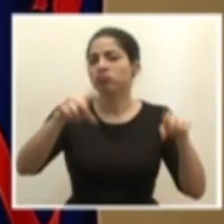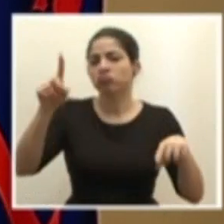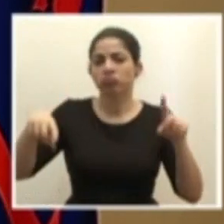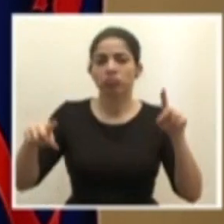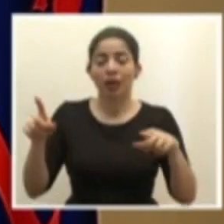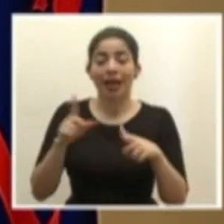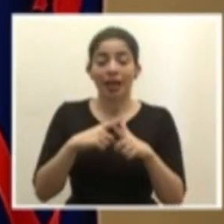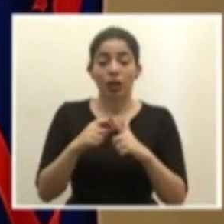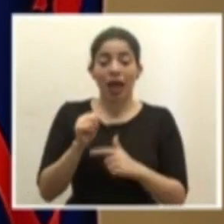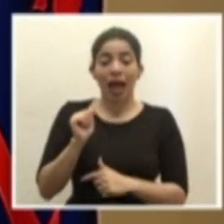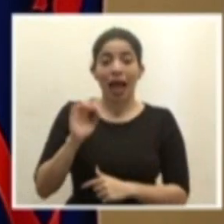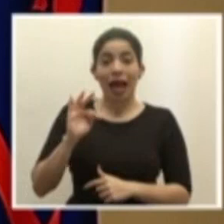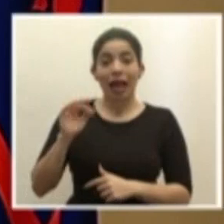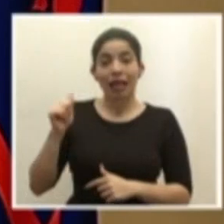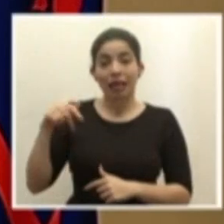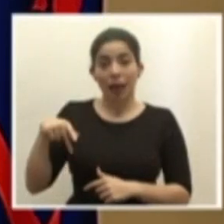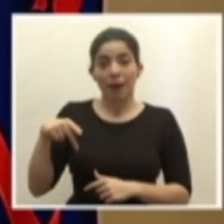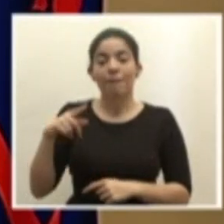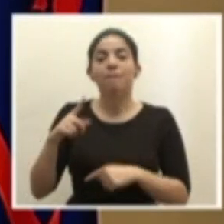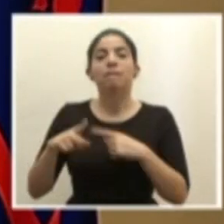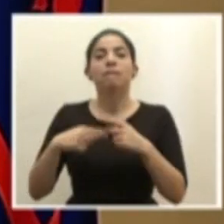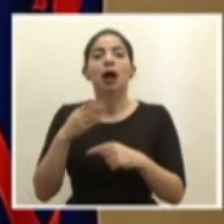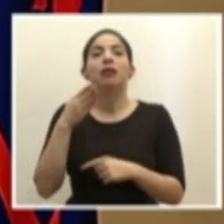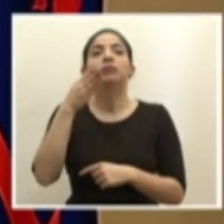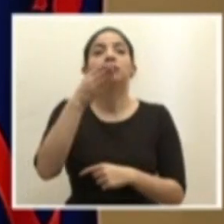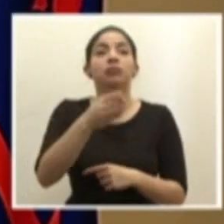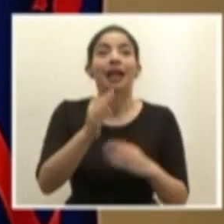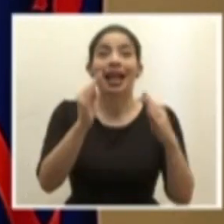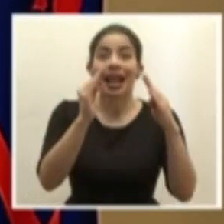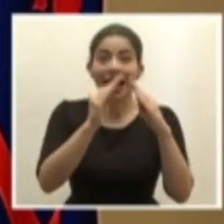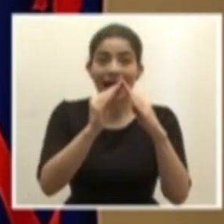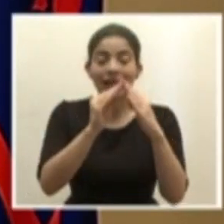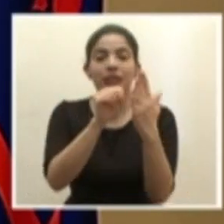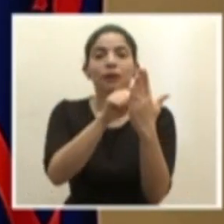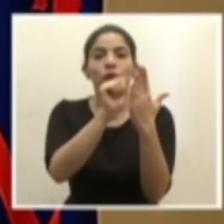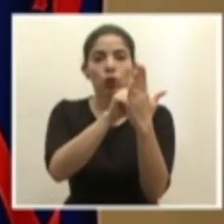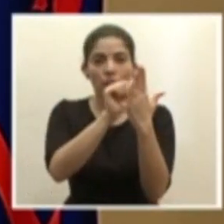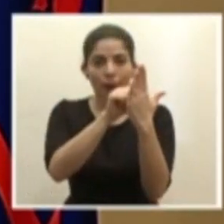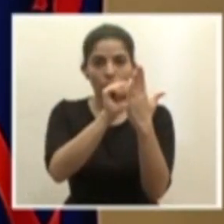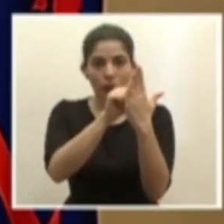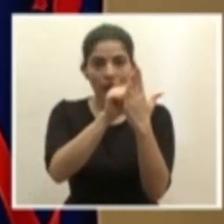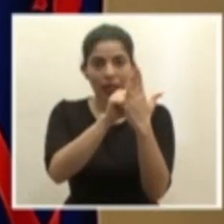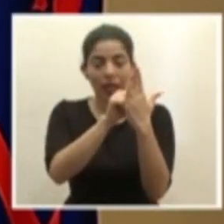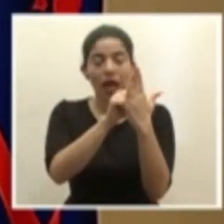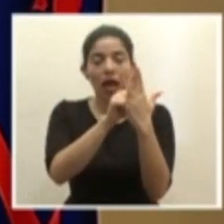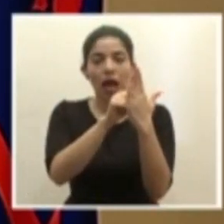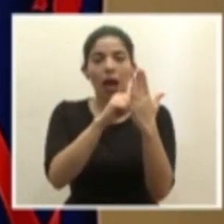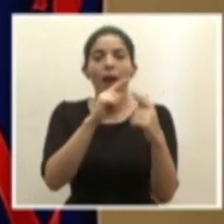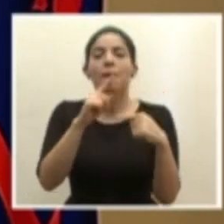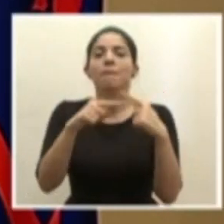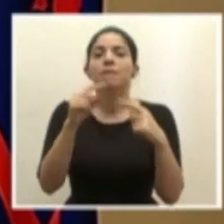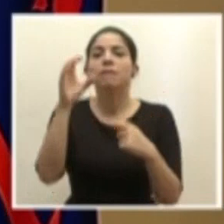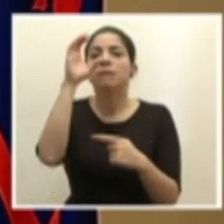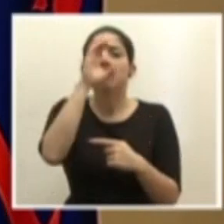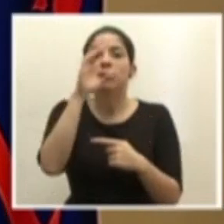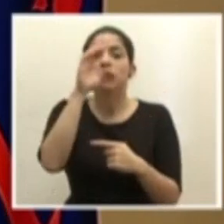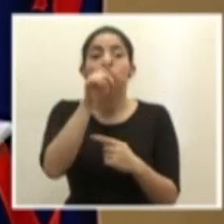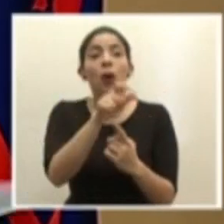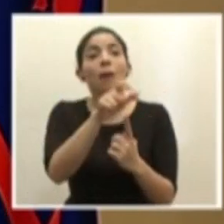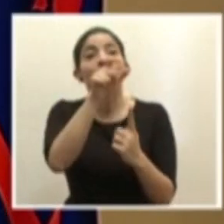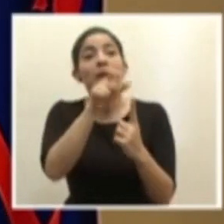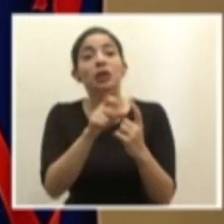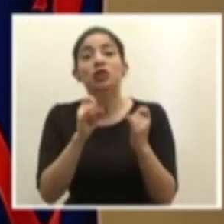ATAP va a estar llegando a la casa a tocar la puerta. se va a buscar una